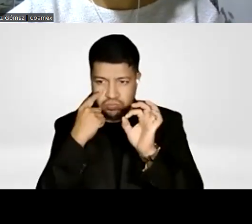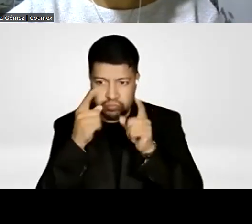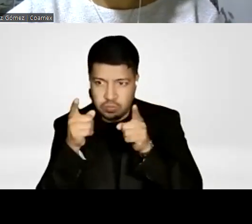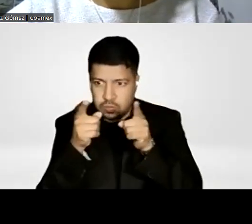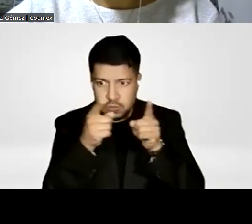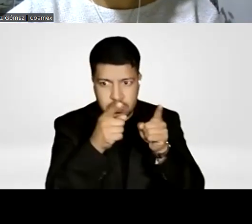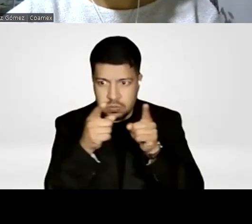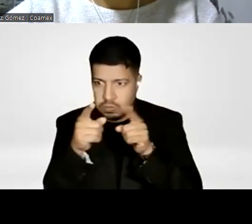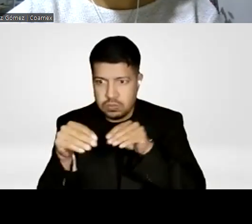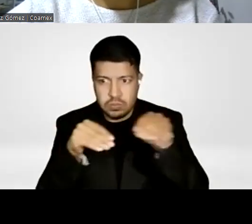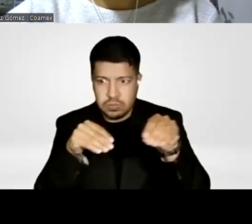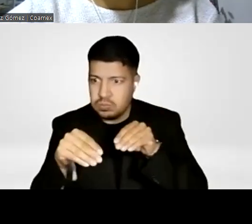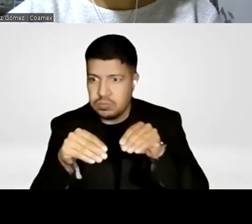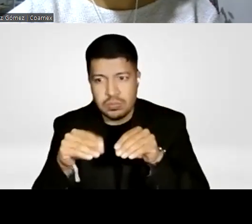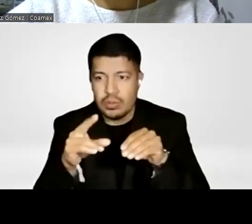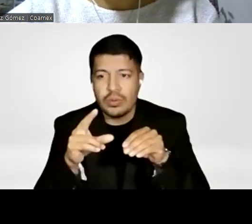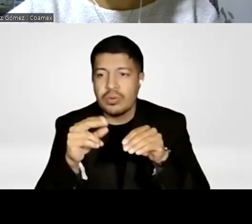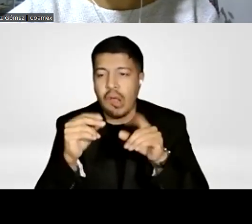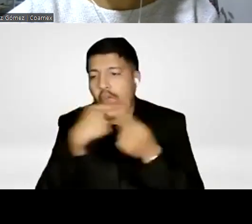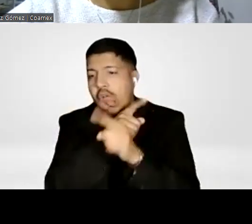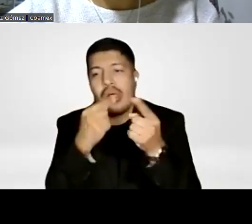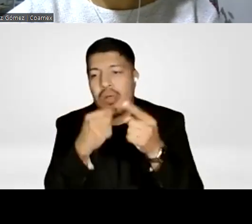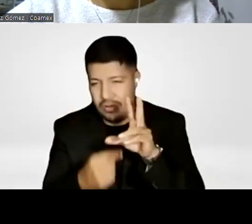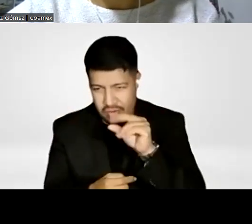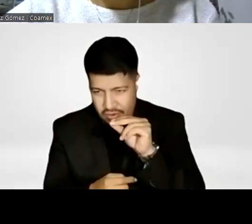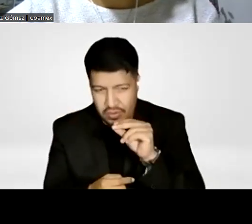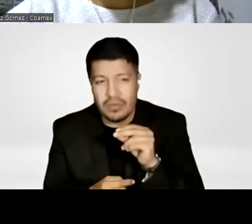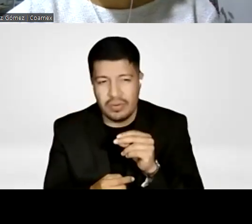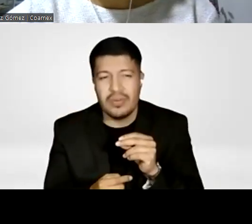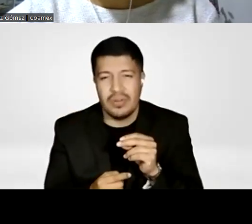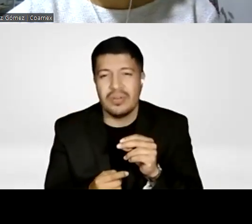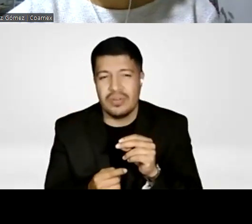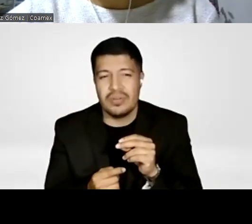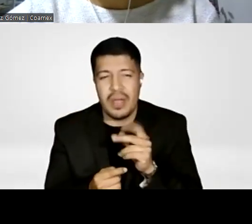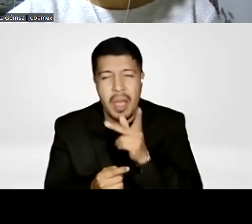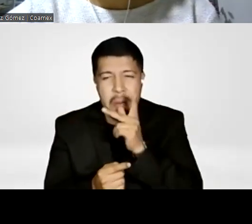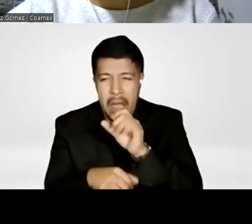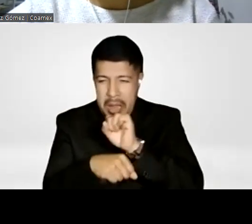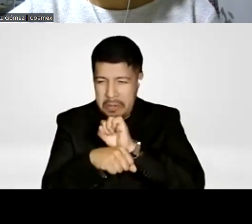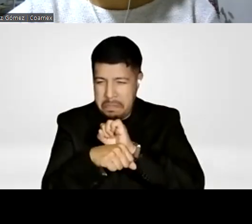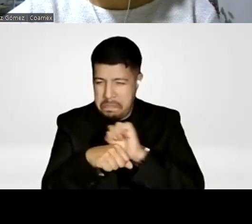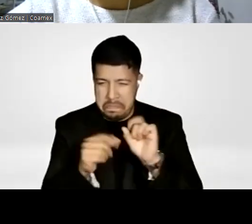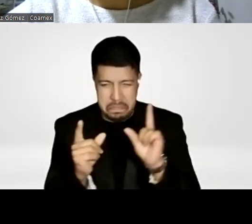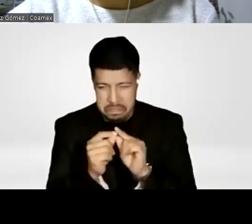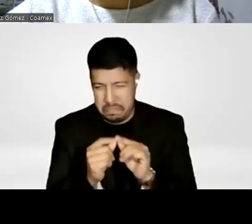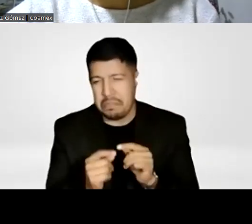duro, duro ni muy aguadito. En palabras sencillas, este,